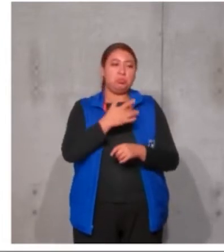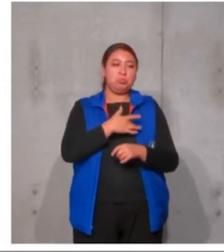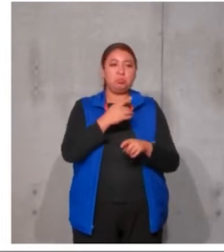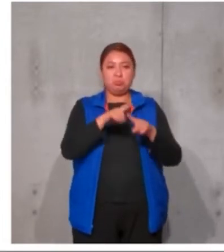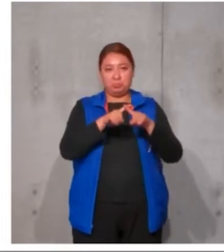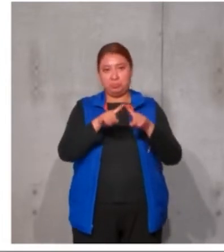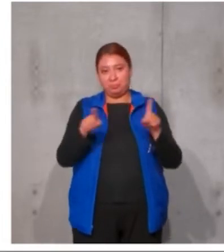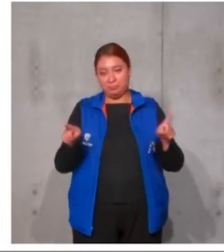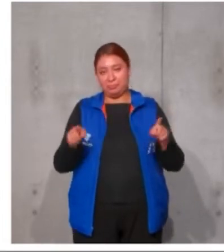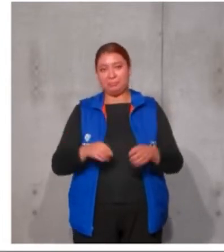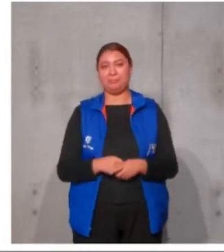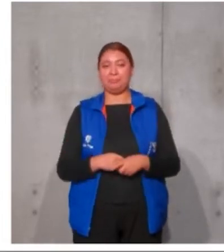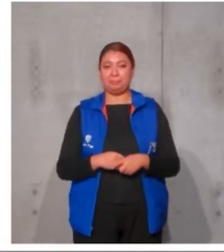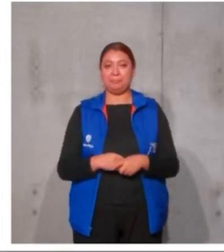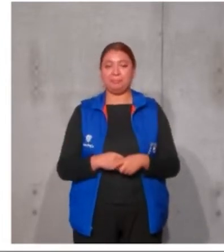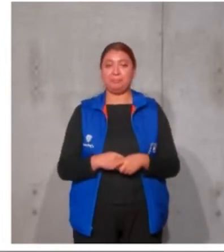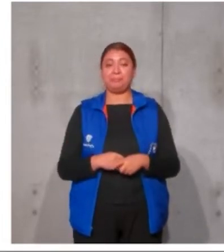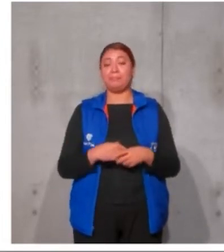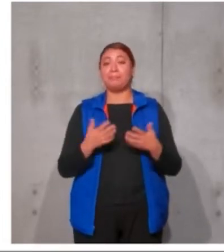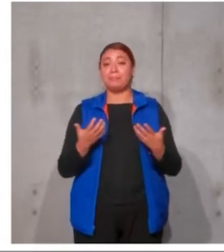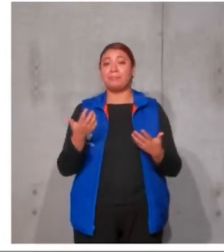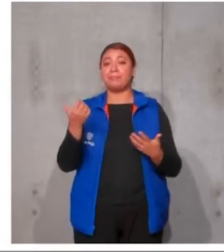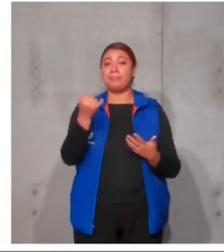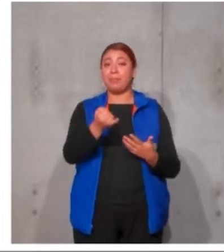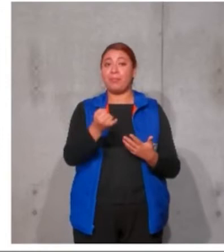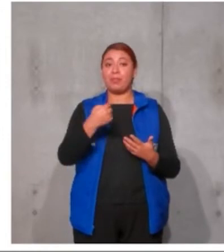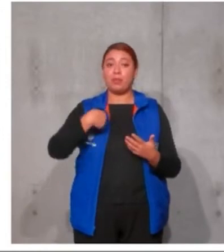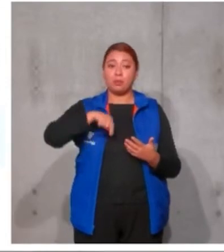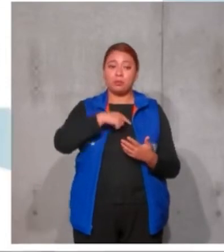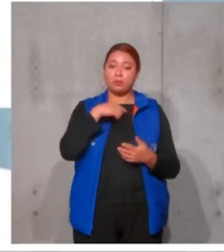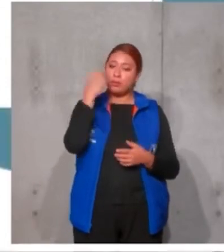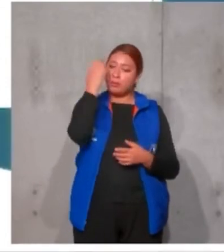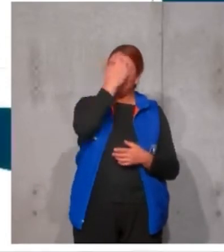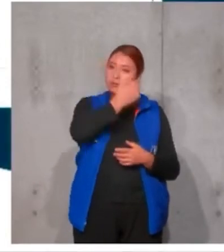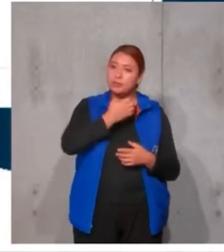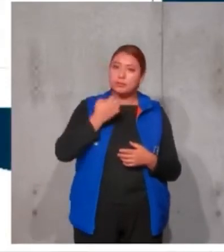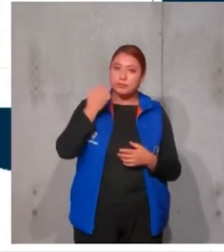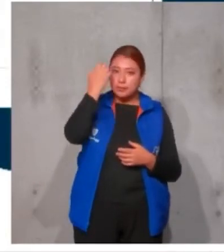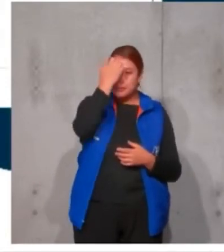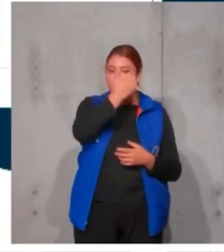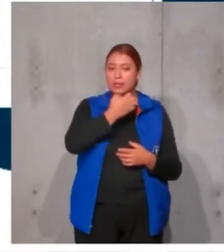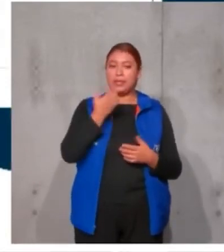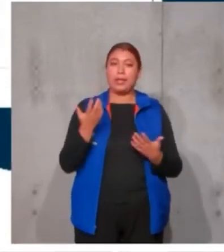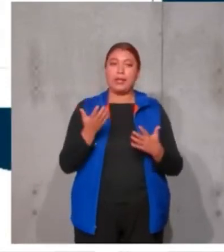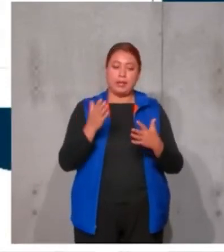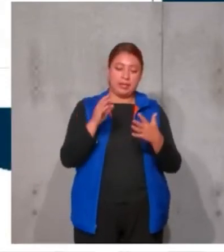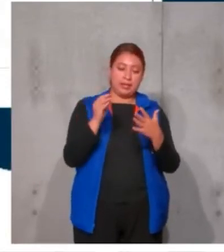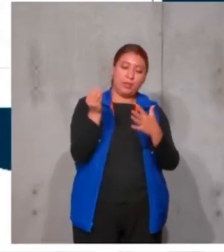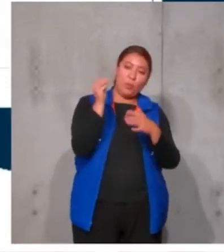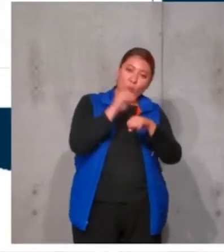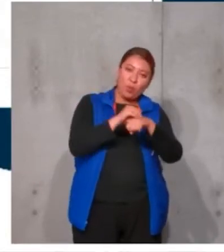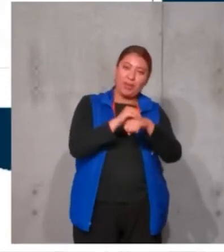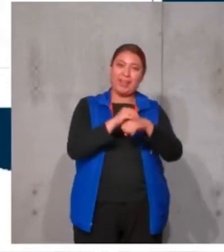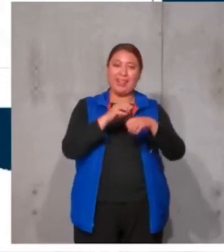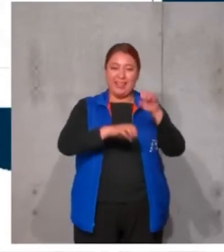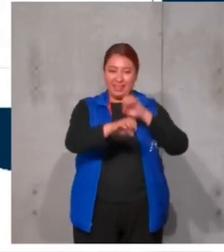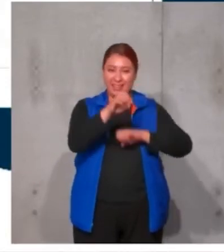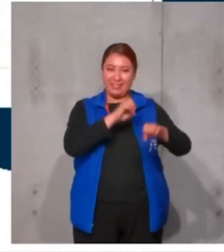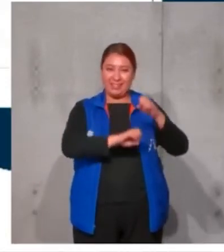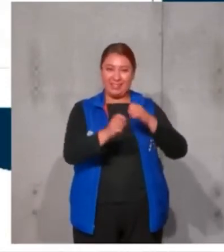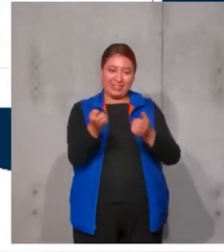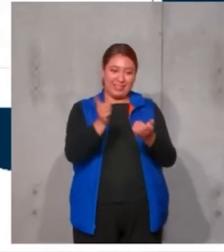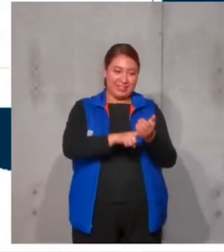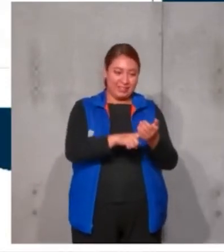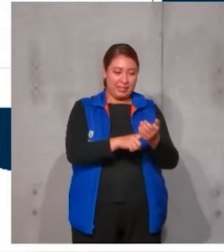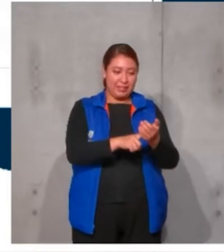del clima laboral. Entonces, bueno, así es como podemos ver, podemos armar esos puntajes que